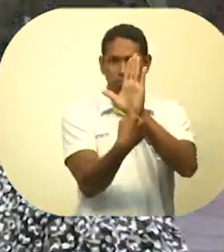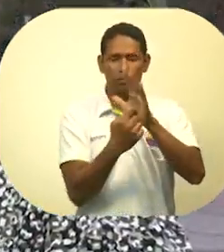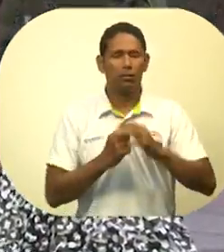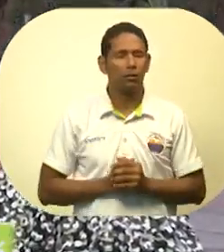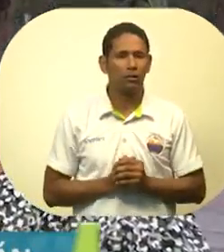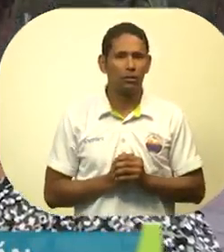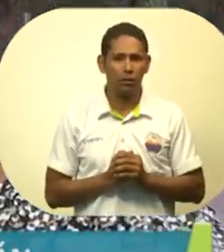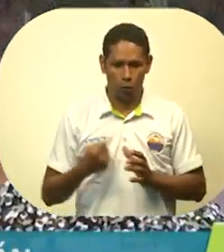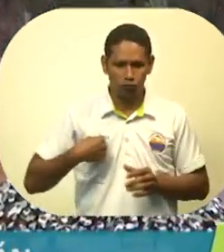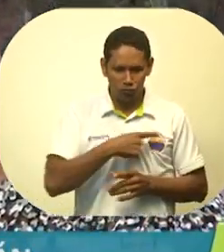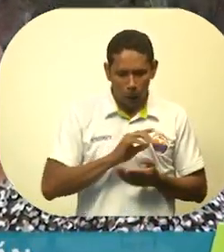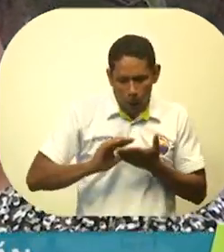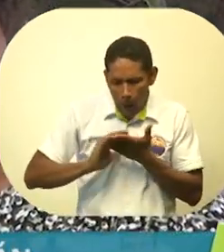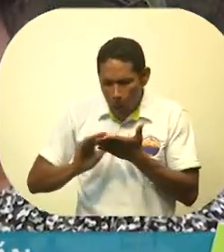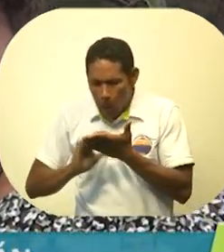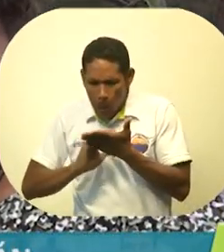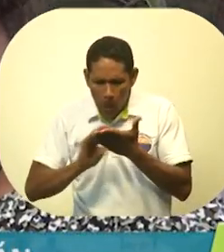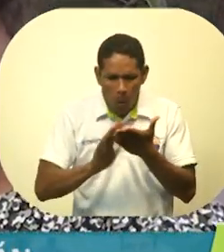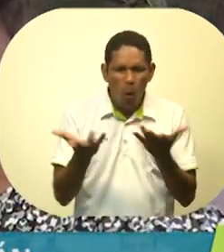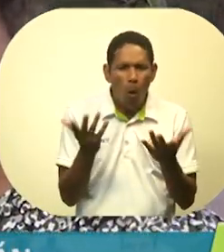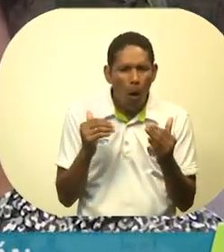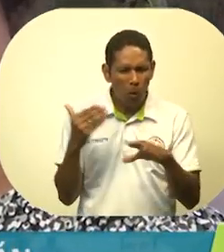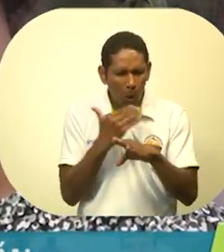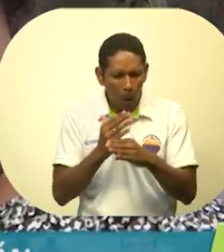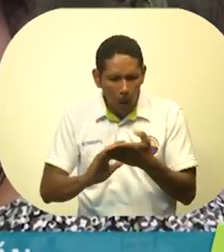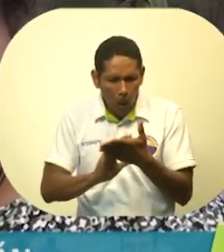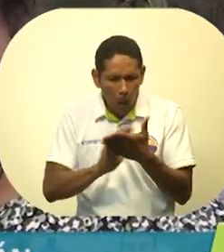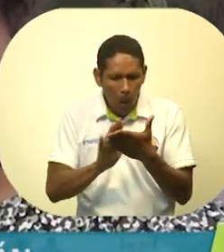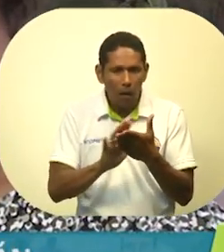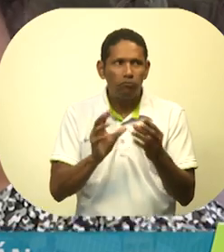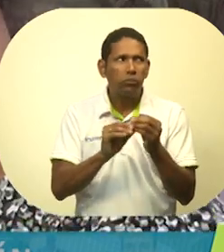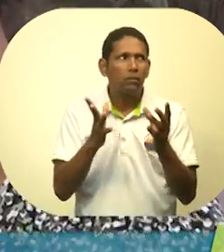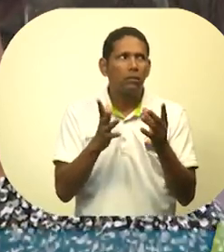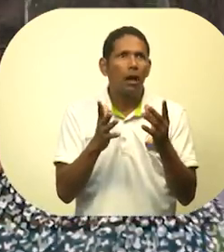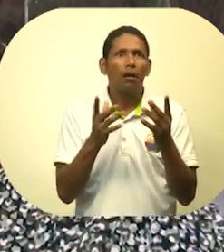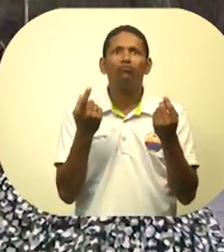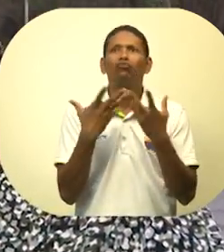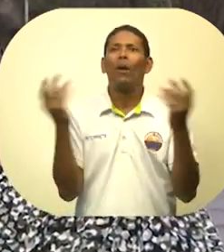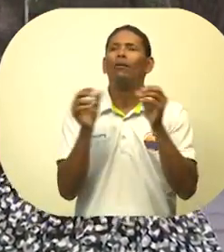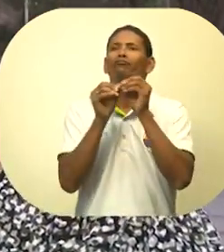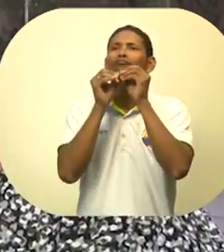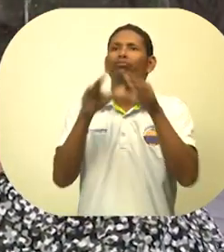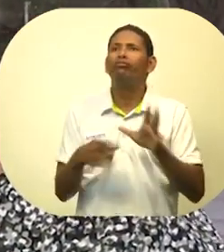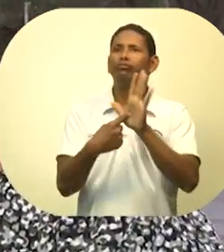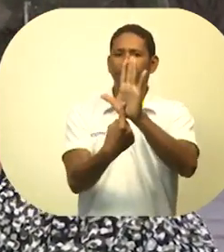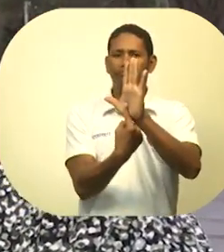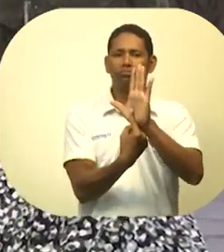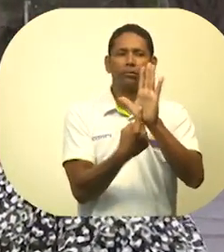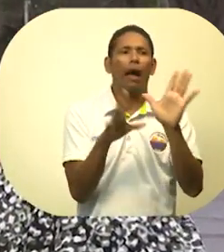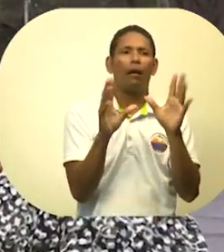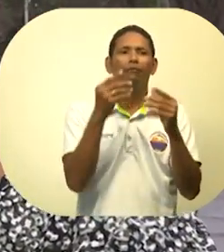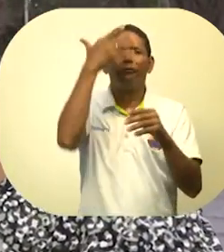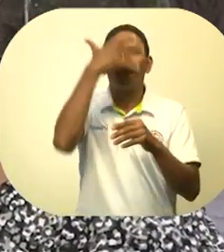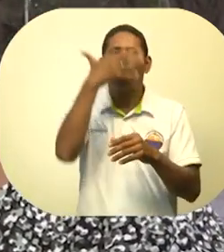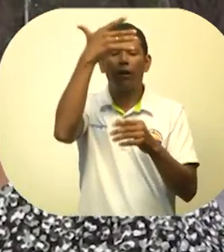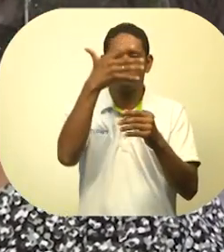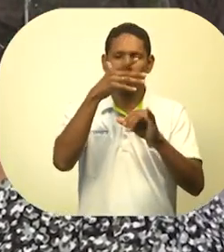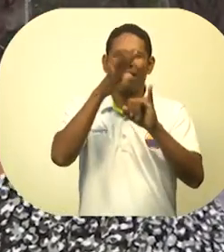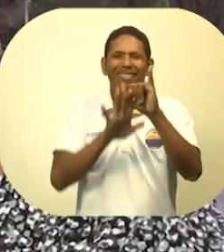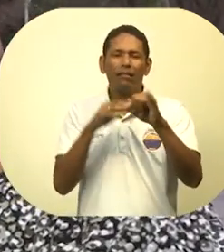Logramos co-crear una solución educativa que más allá de la sola manifestación a través de contenidos en